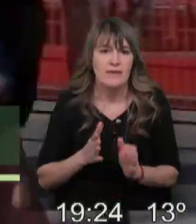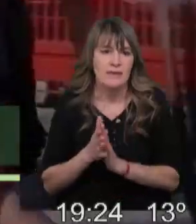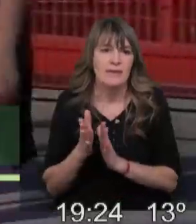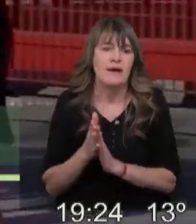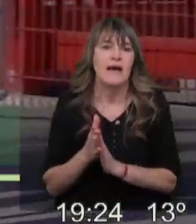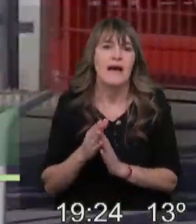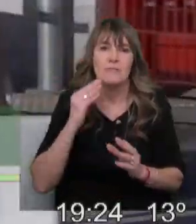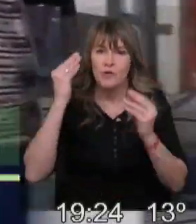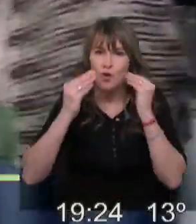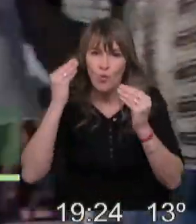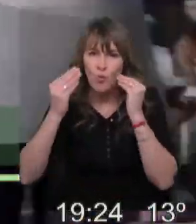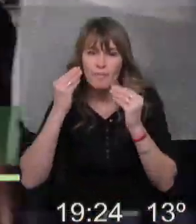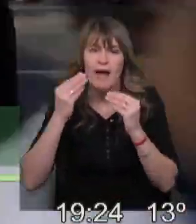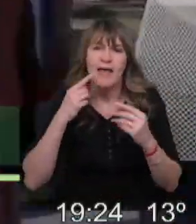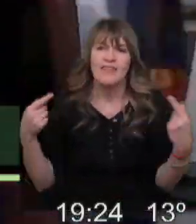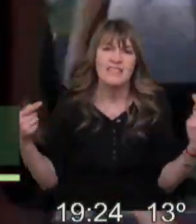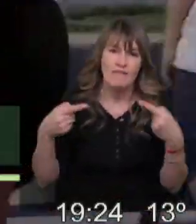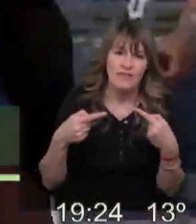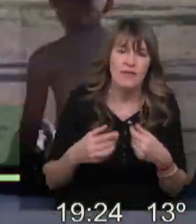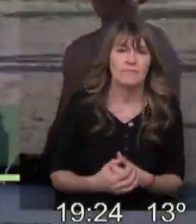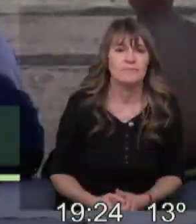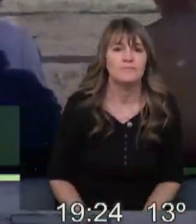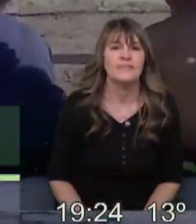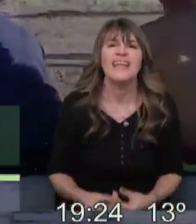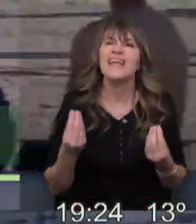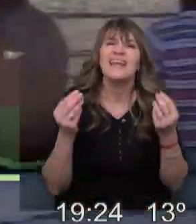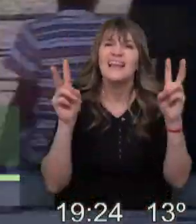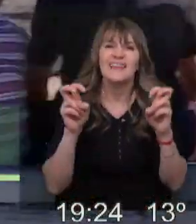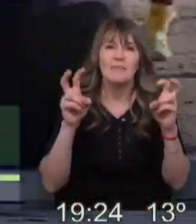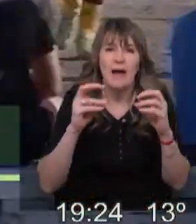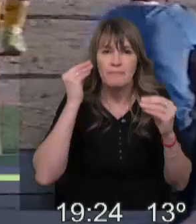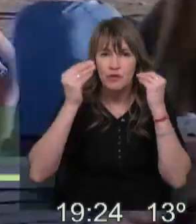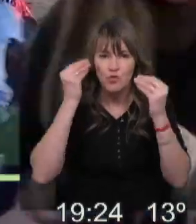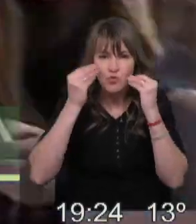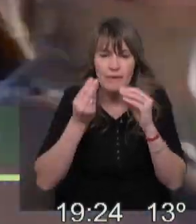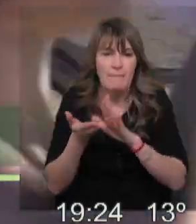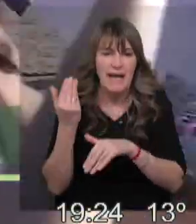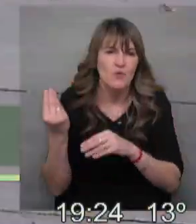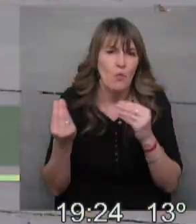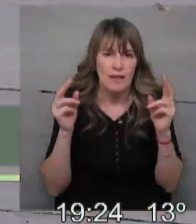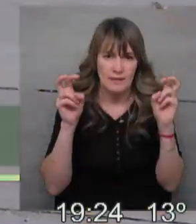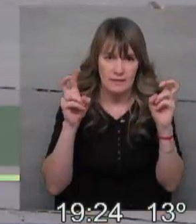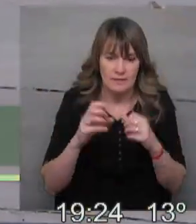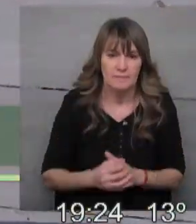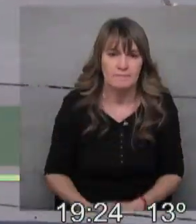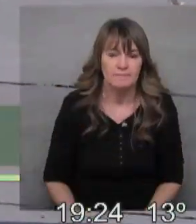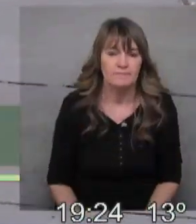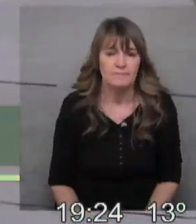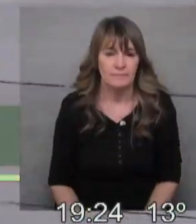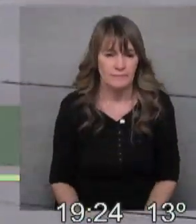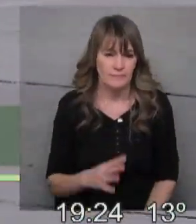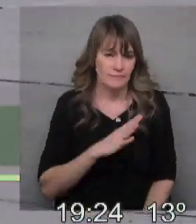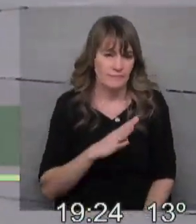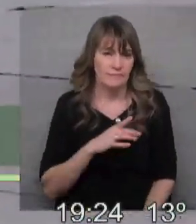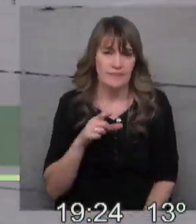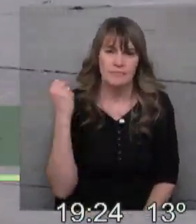con preocupaciones, desafíos y demás. ¿Cuáles son esas temáticas que más preocupan a los vecinos y vecinas? Bueno, la temática más